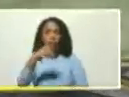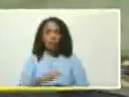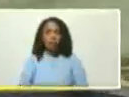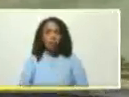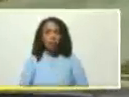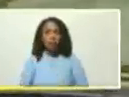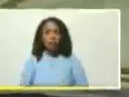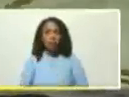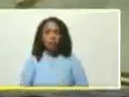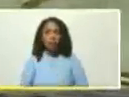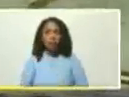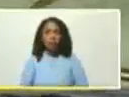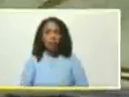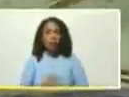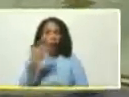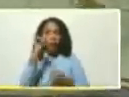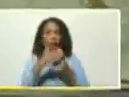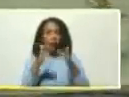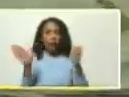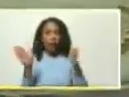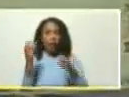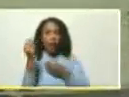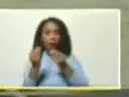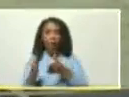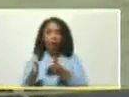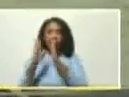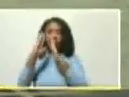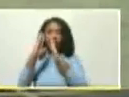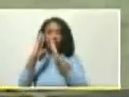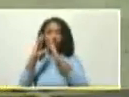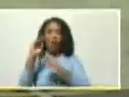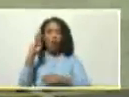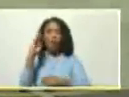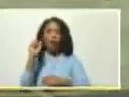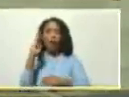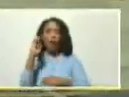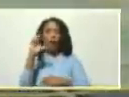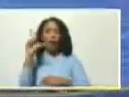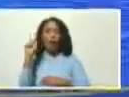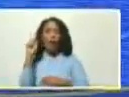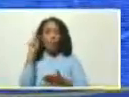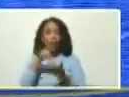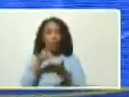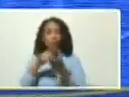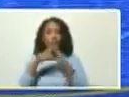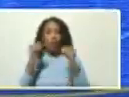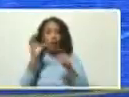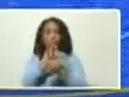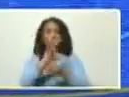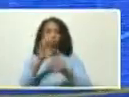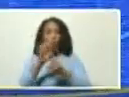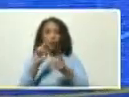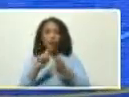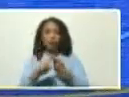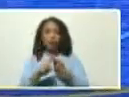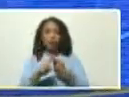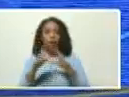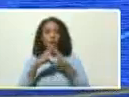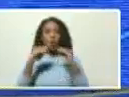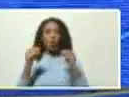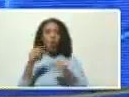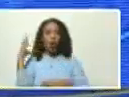a estar abierta como la Torre de Babel a la participación de todas las culturas, de todas